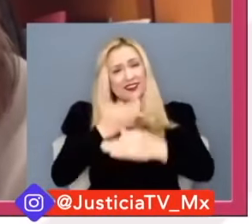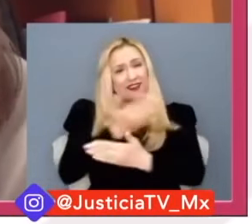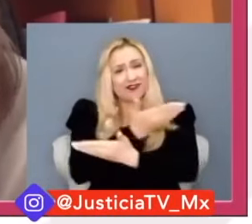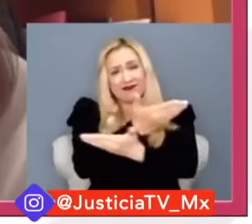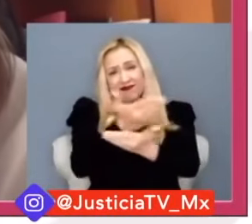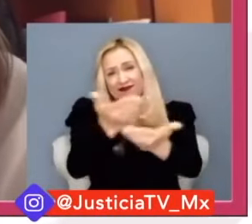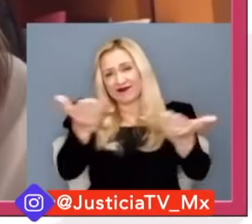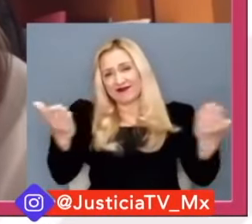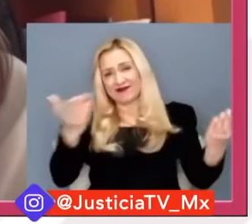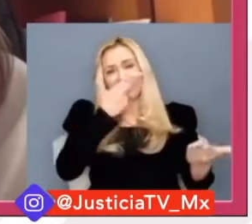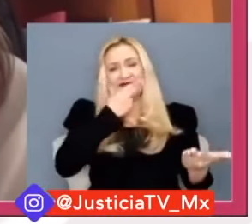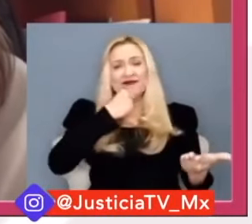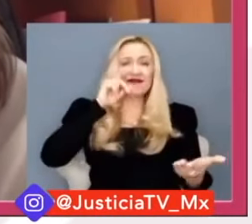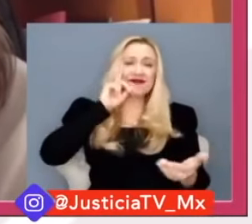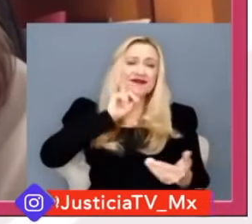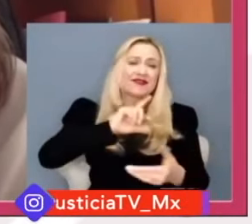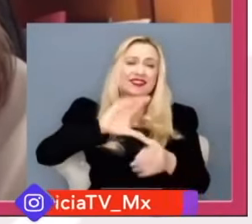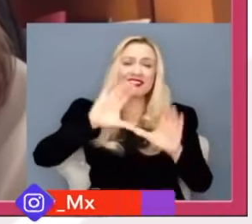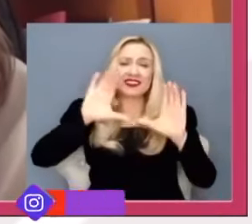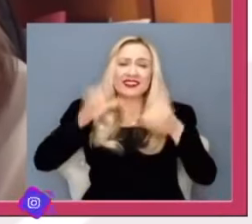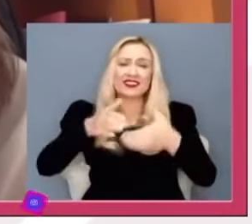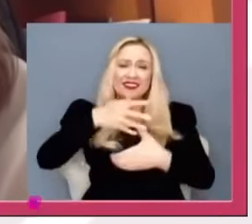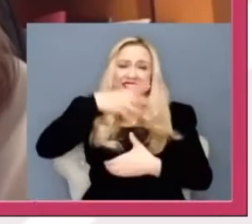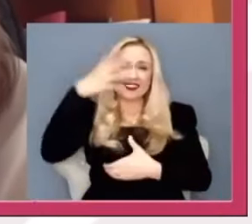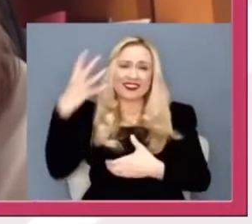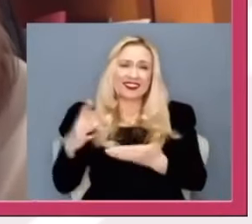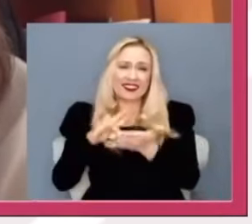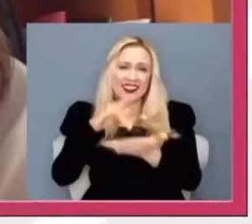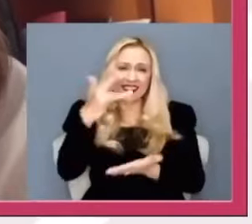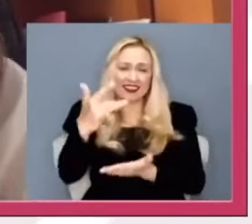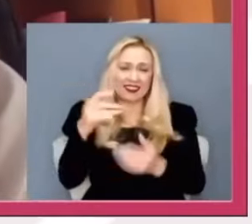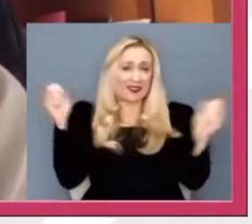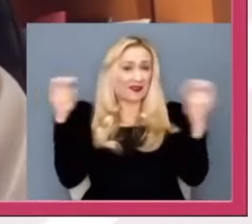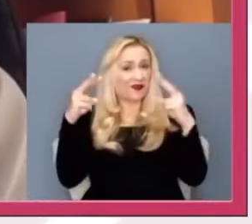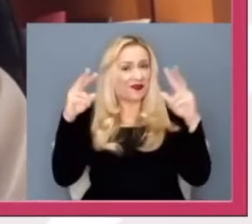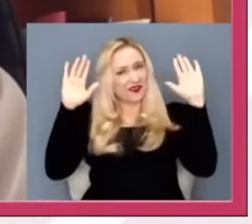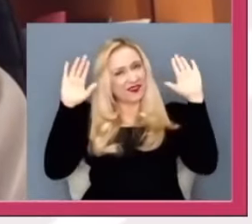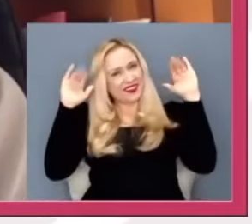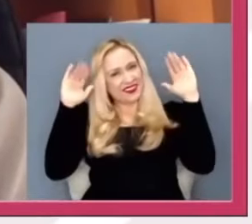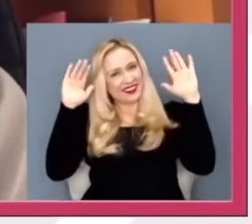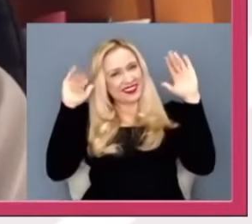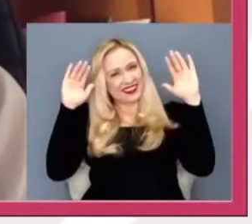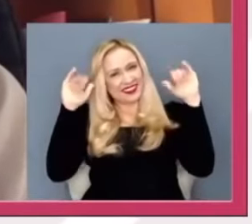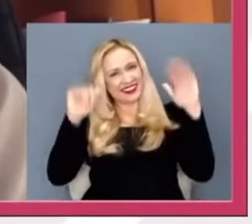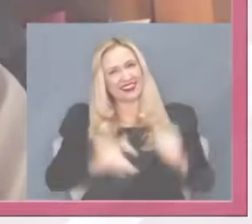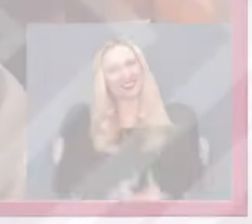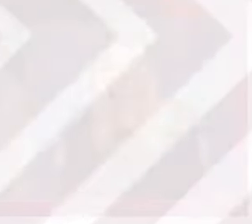y a todas ustedes que nos acompañaron en esta emisión más. Nos vemos hasta la próxima. Gracias.